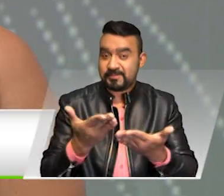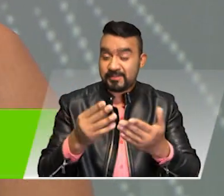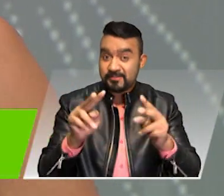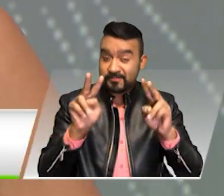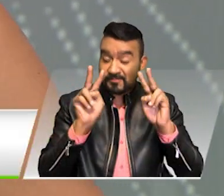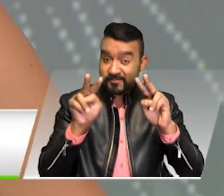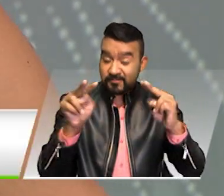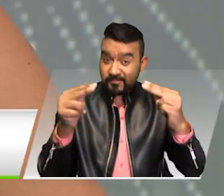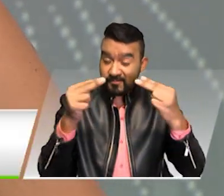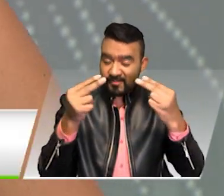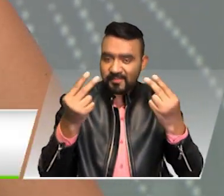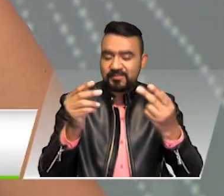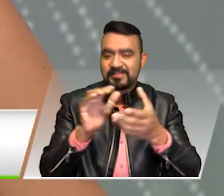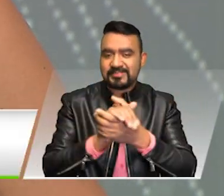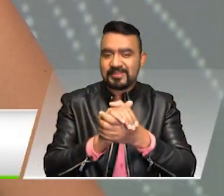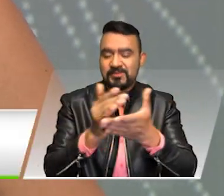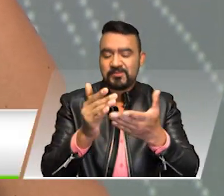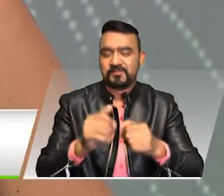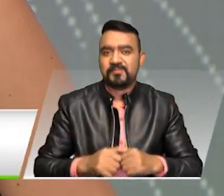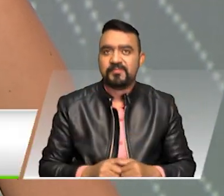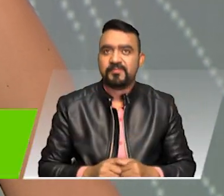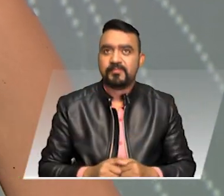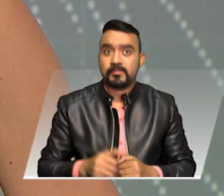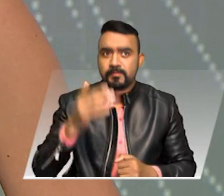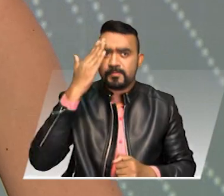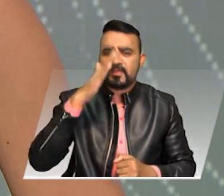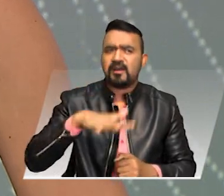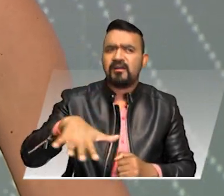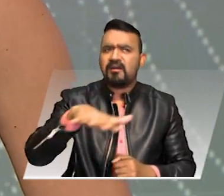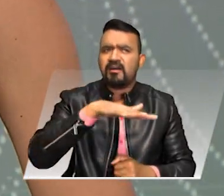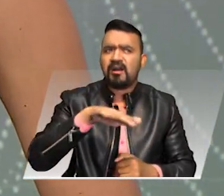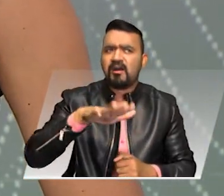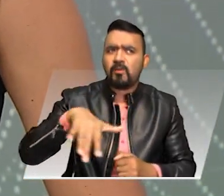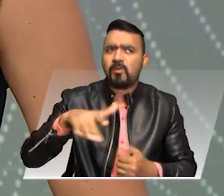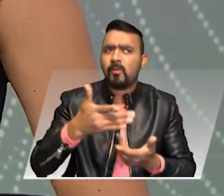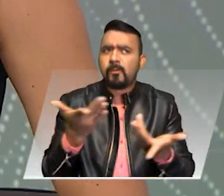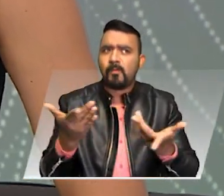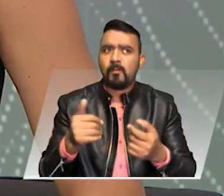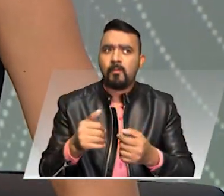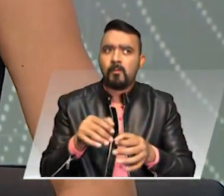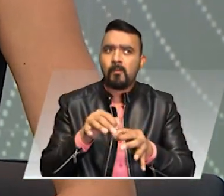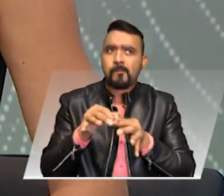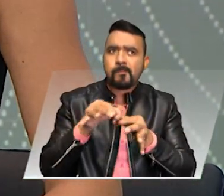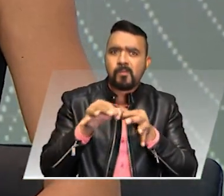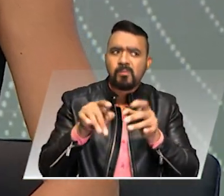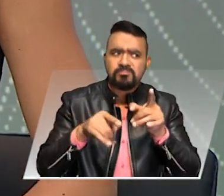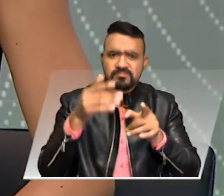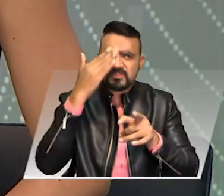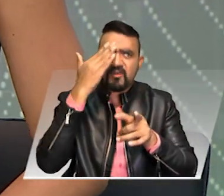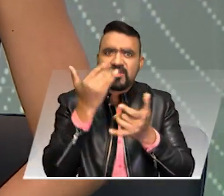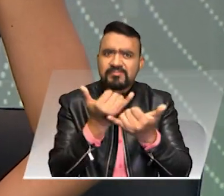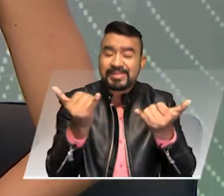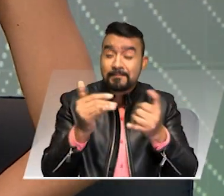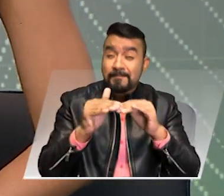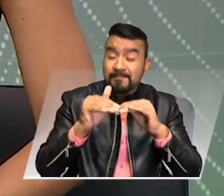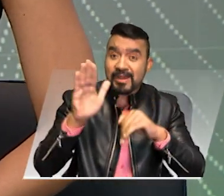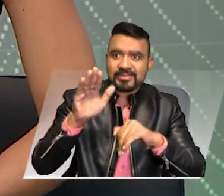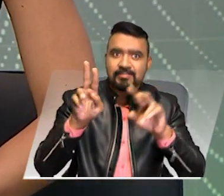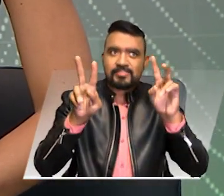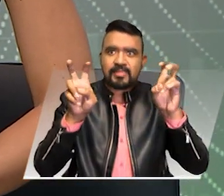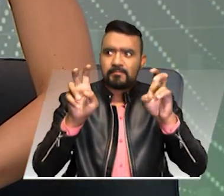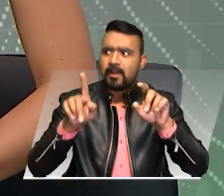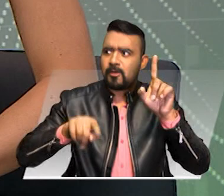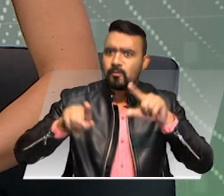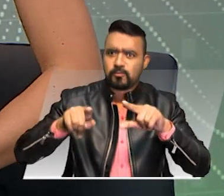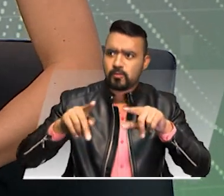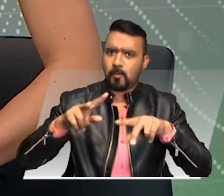El Oriente de Antioquia es una de las subregiones más ricas en patrimonio. Y a propósito del mes que resalta los sitios declarados bienes